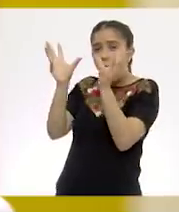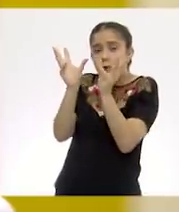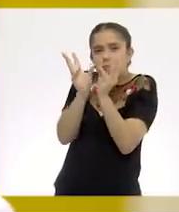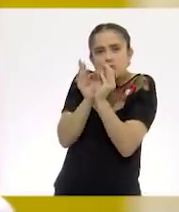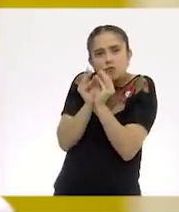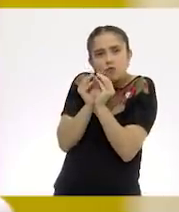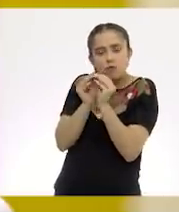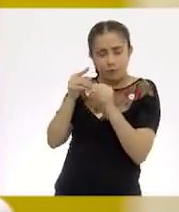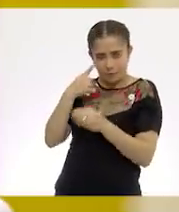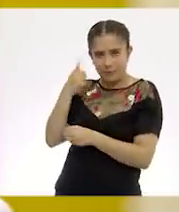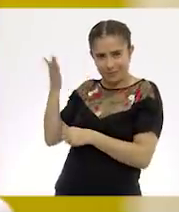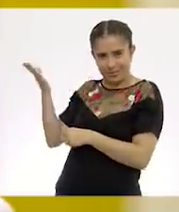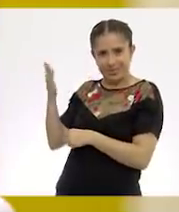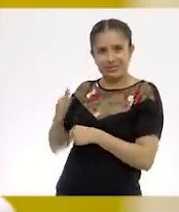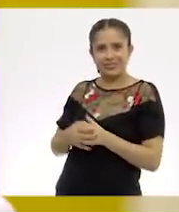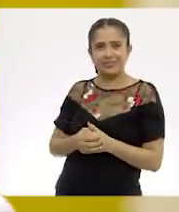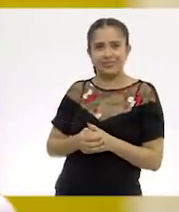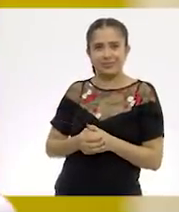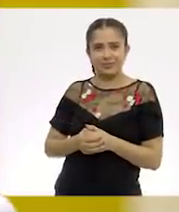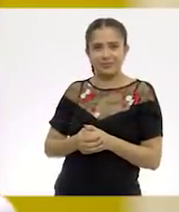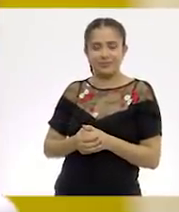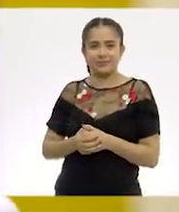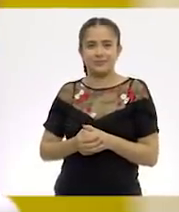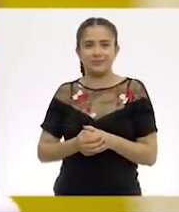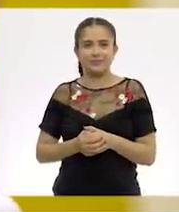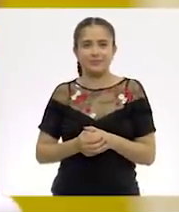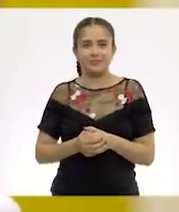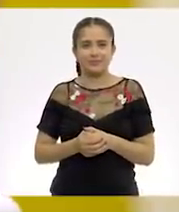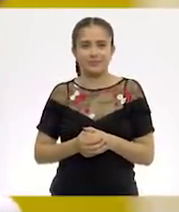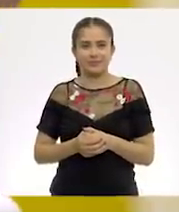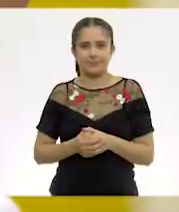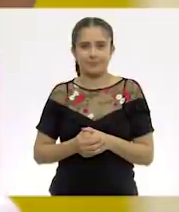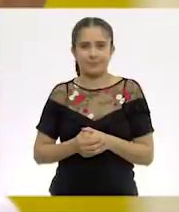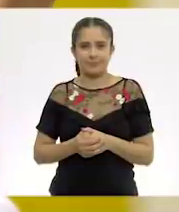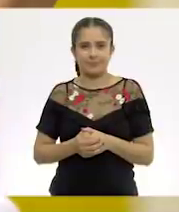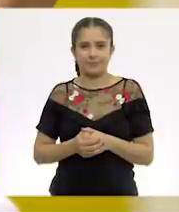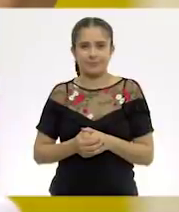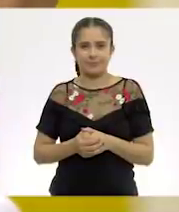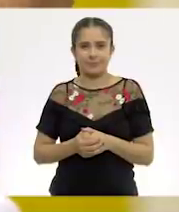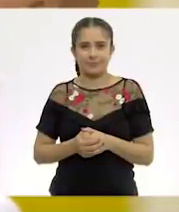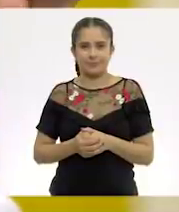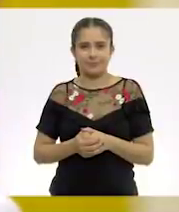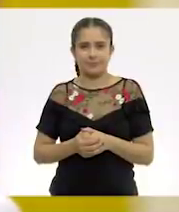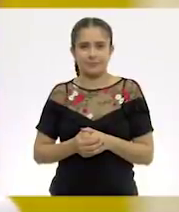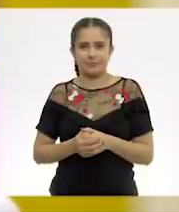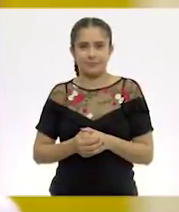estas hojitas. ¿Listo, Alexia? Listo. Veamos.